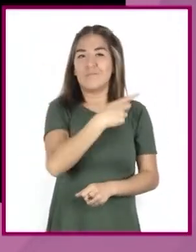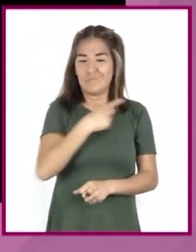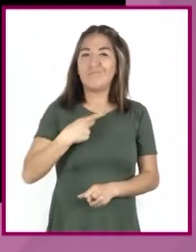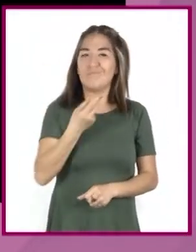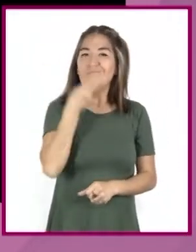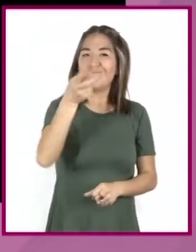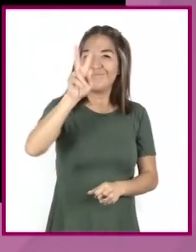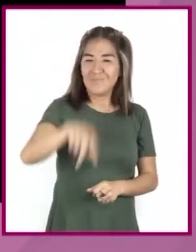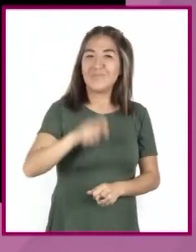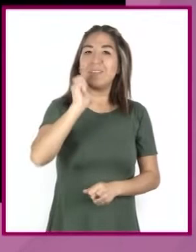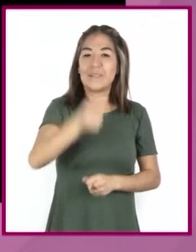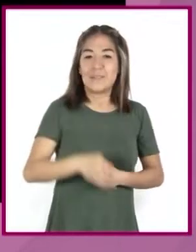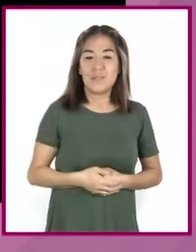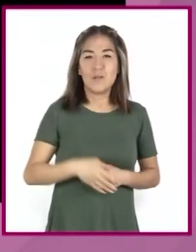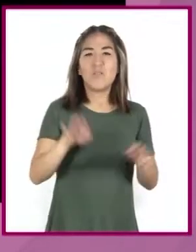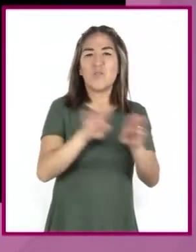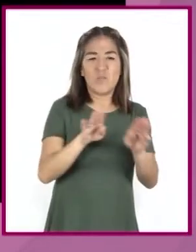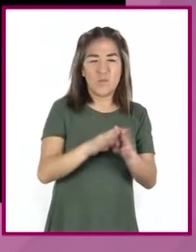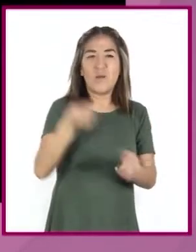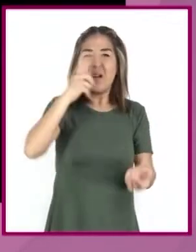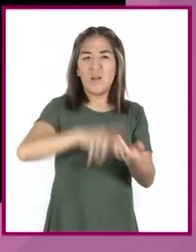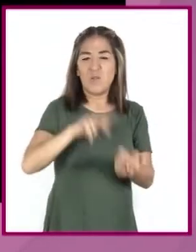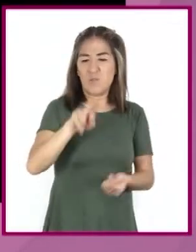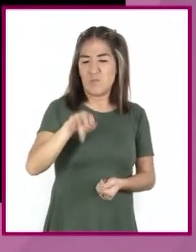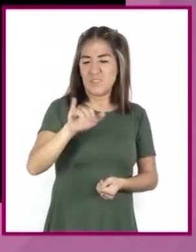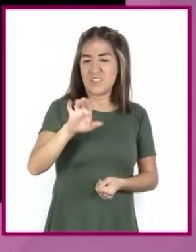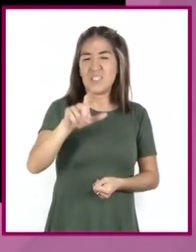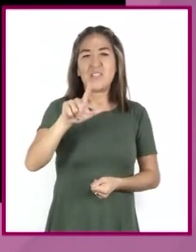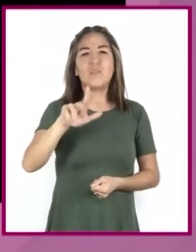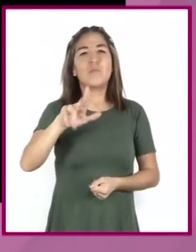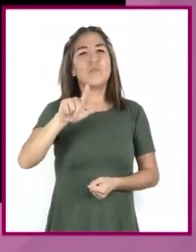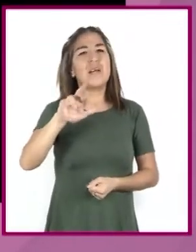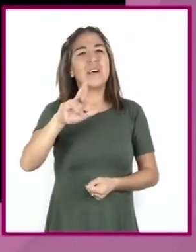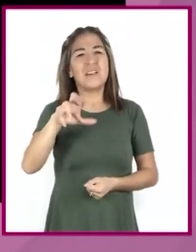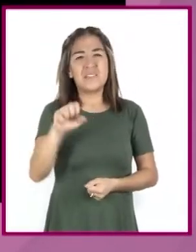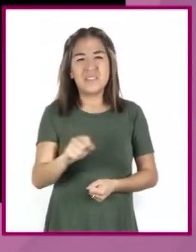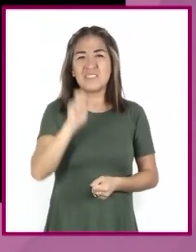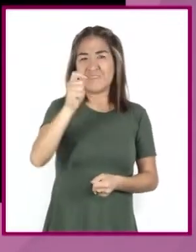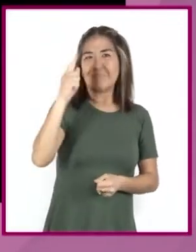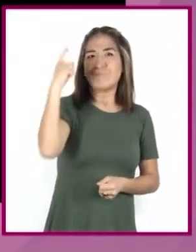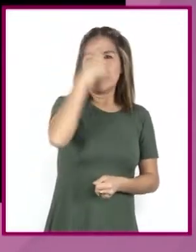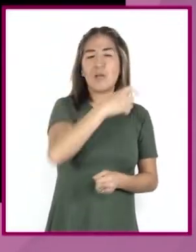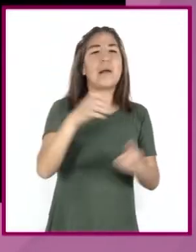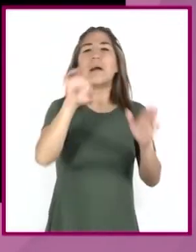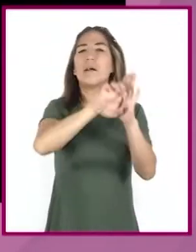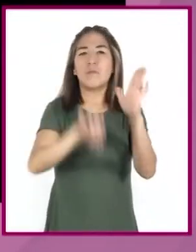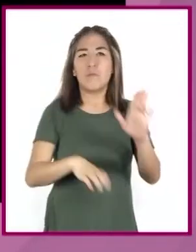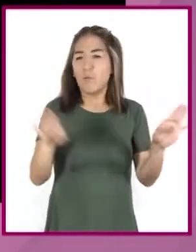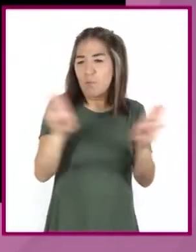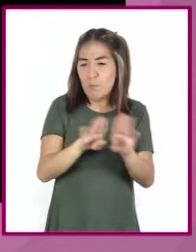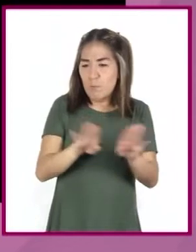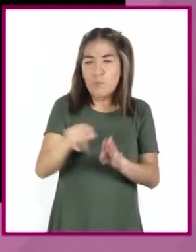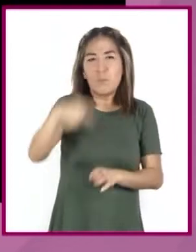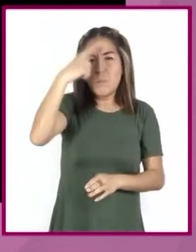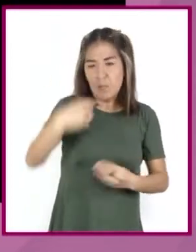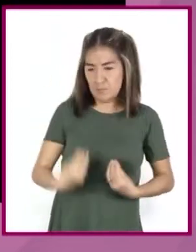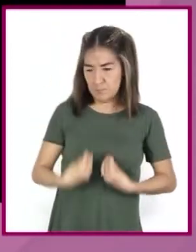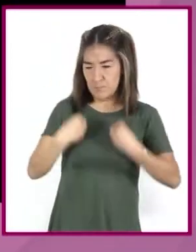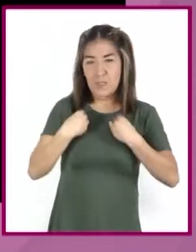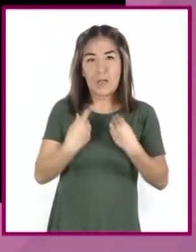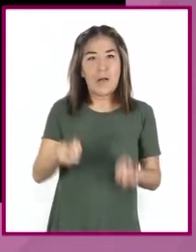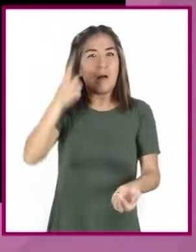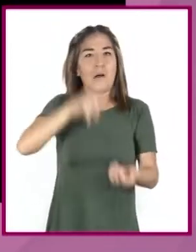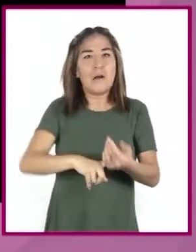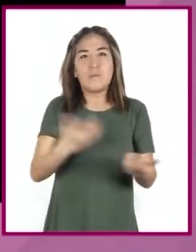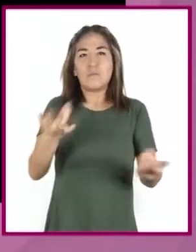aquello de los organismos unicelulares no tanto. Por ejemplo, ¿cómo le hacen para poder sobrevivir sin sistemas ni